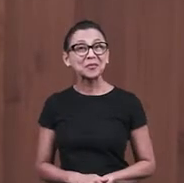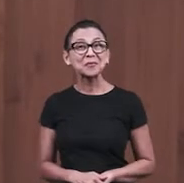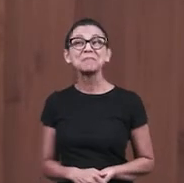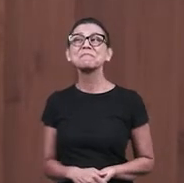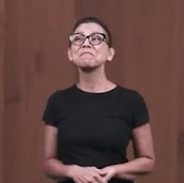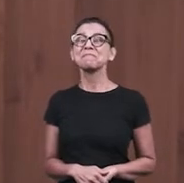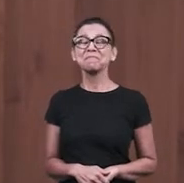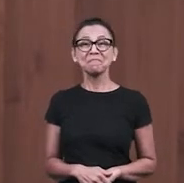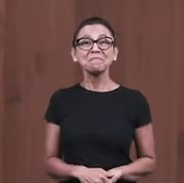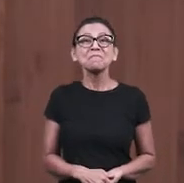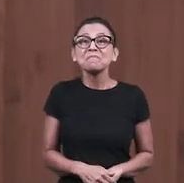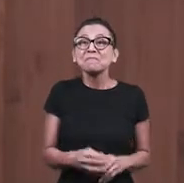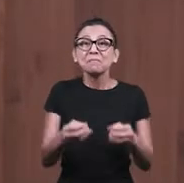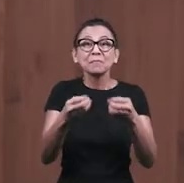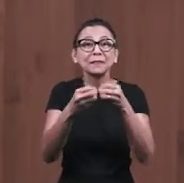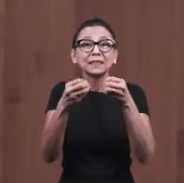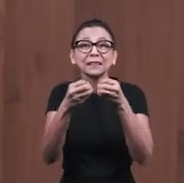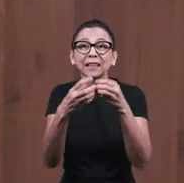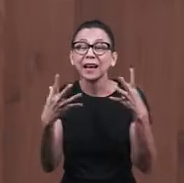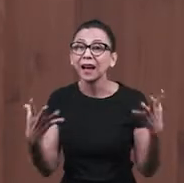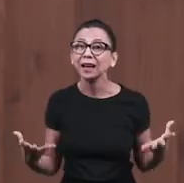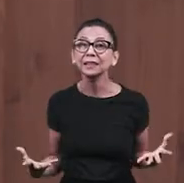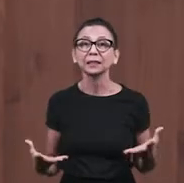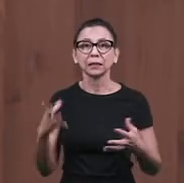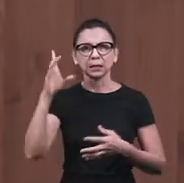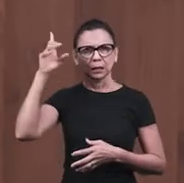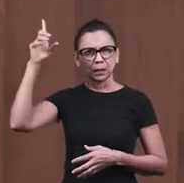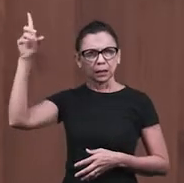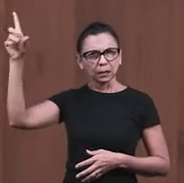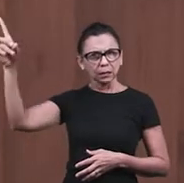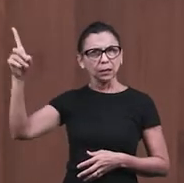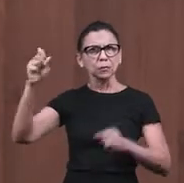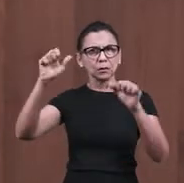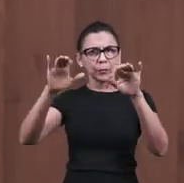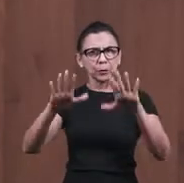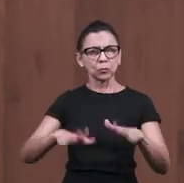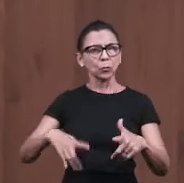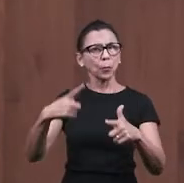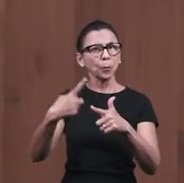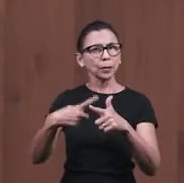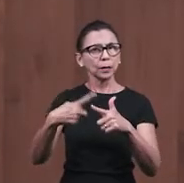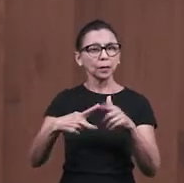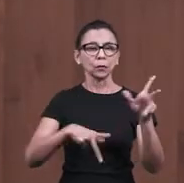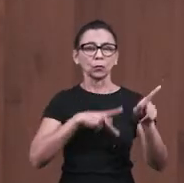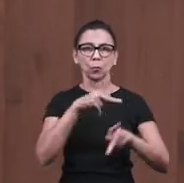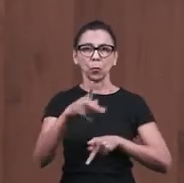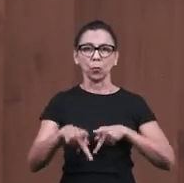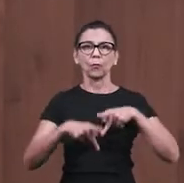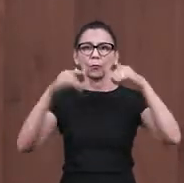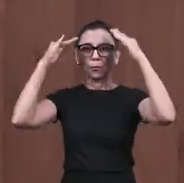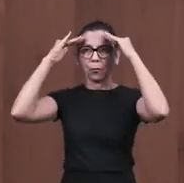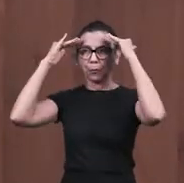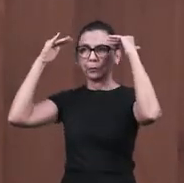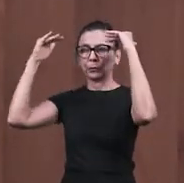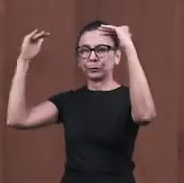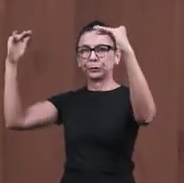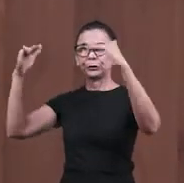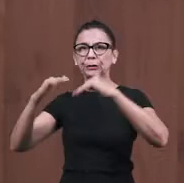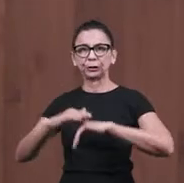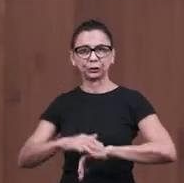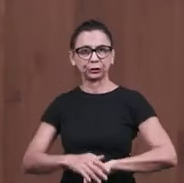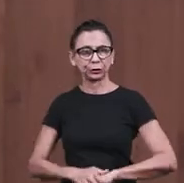Dios hizo eso con las aguas del río porque el pueblo se santificó. Para nosotros pasar el río